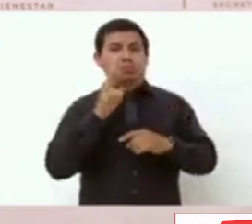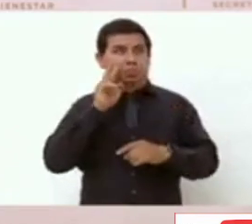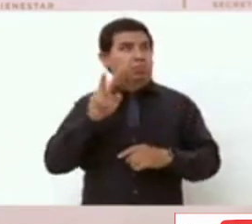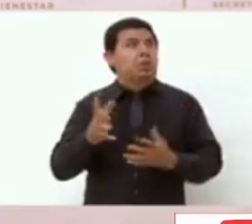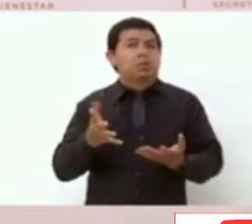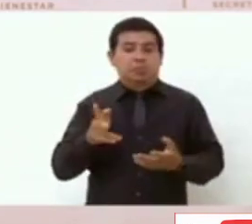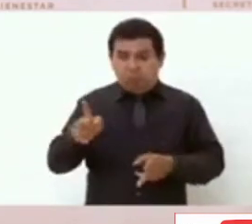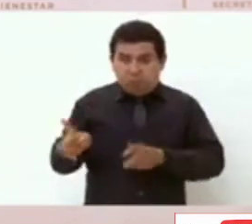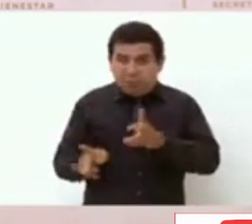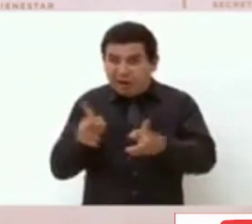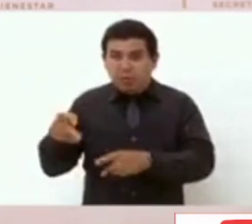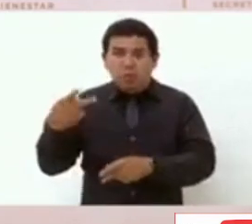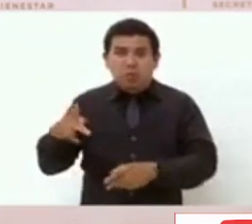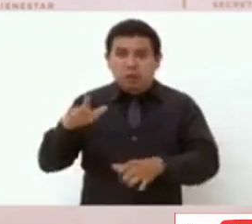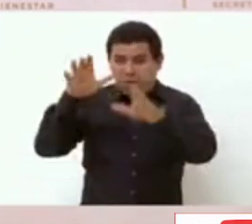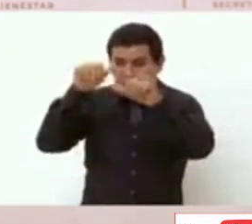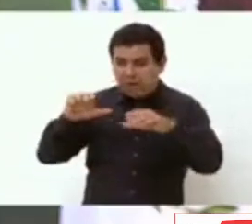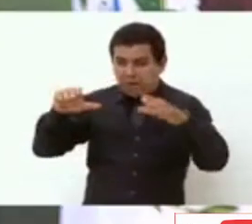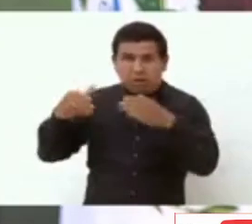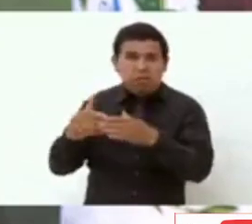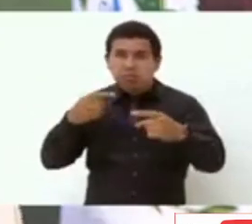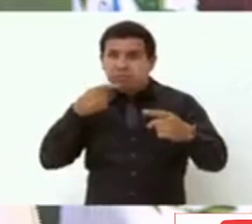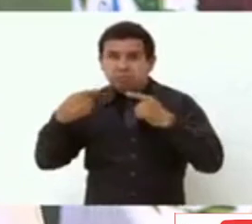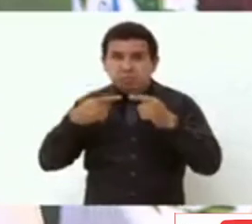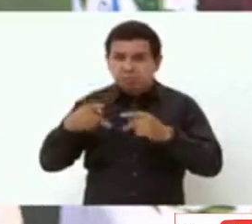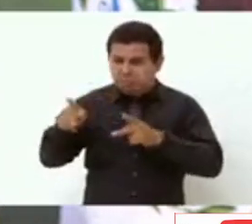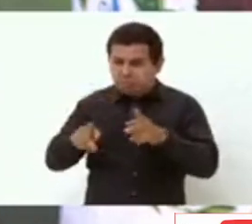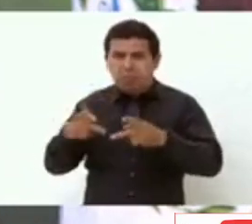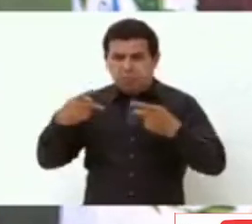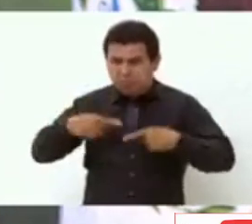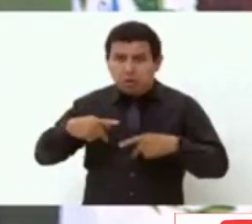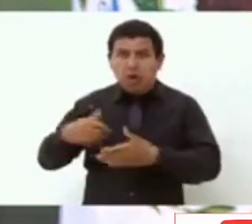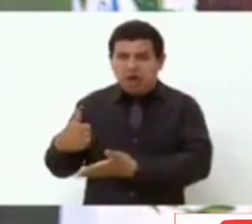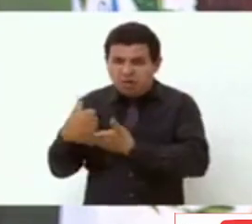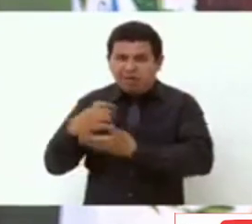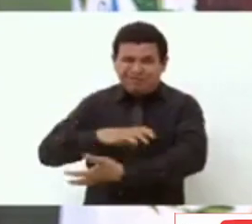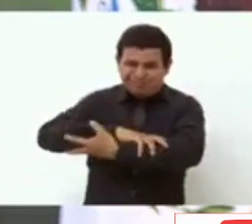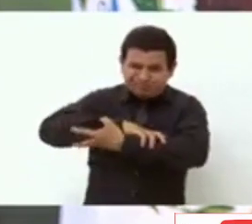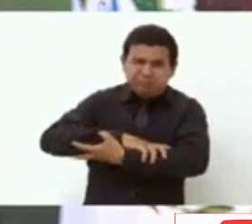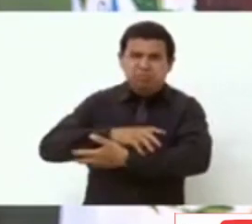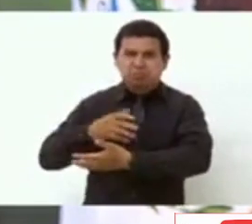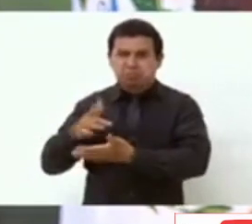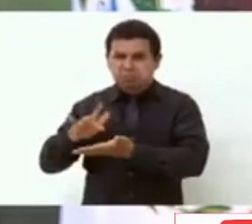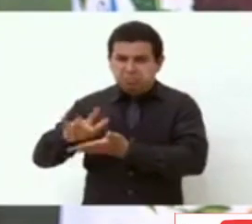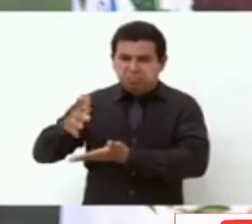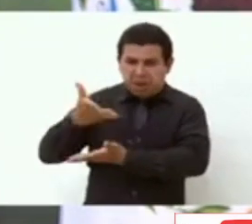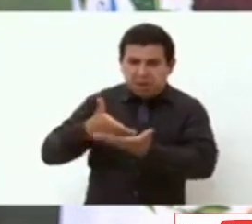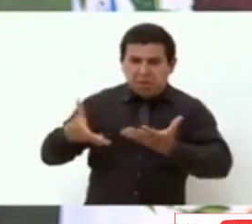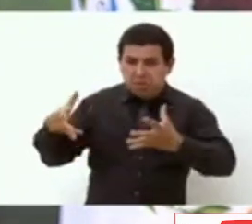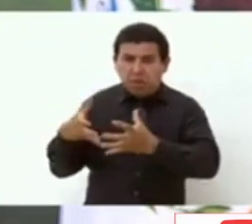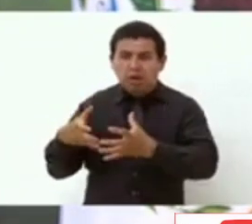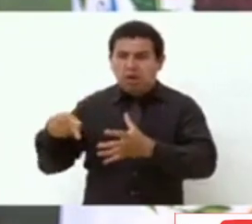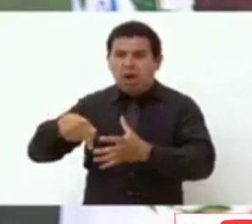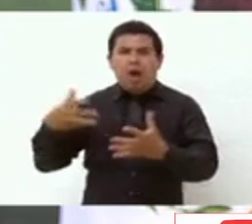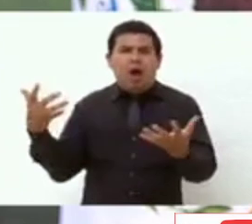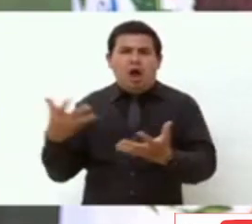misma gente con su organización social, con su tradición de ayuda mutua, con el tequio,